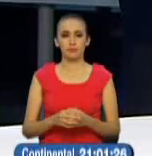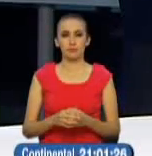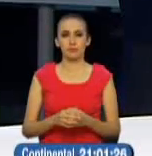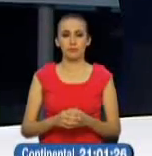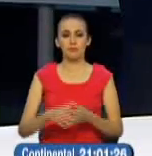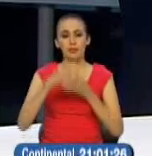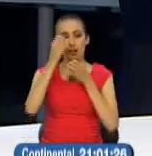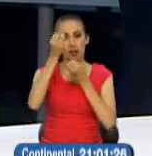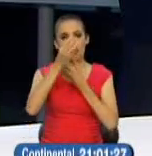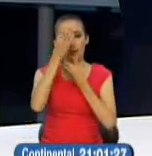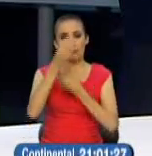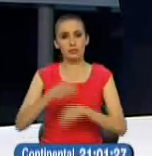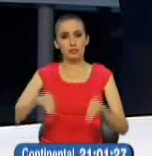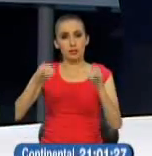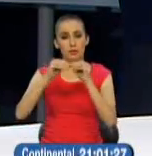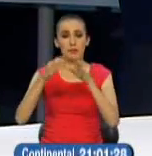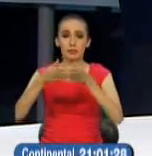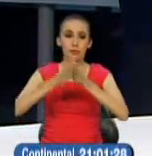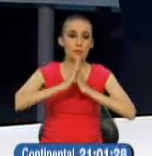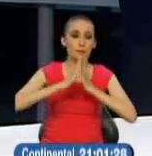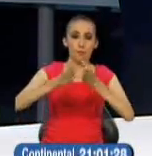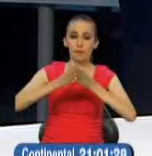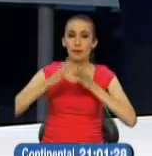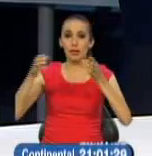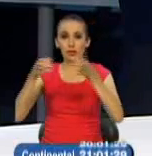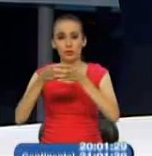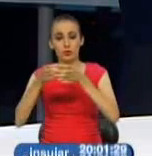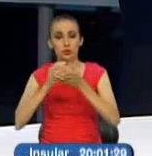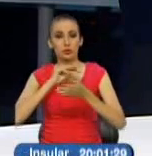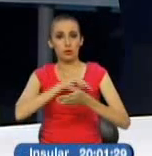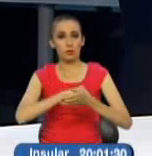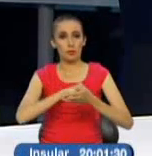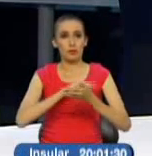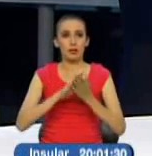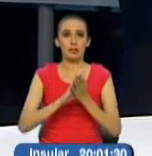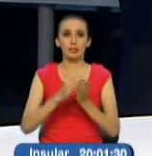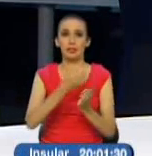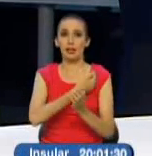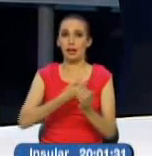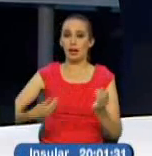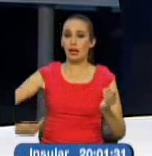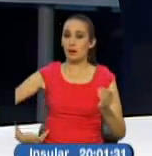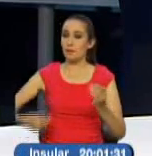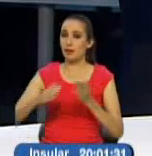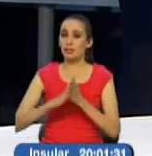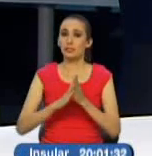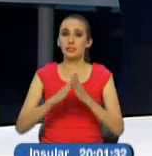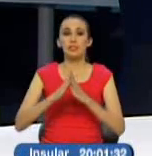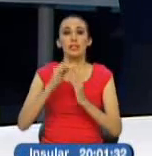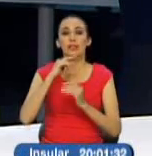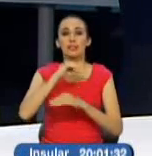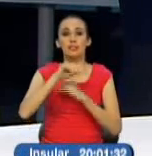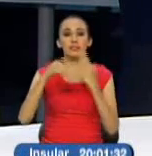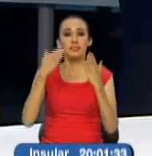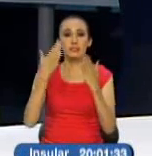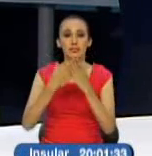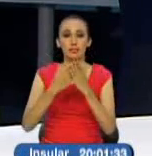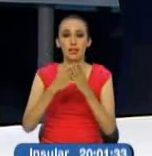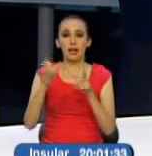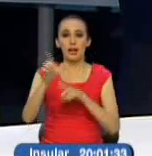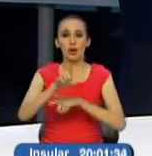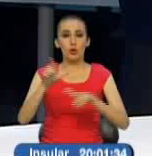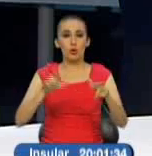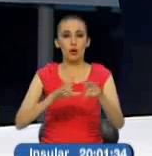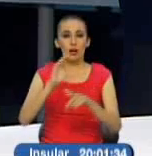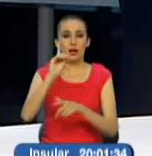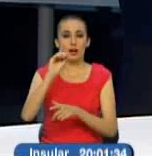La información en detalle: tras un pedido de la Asociación de Municipalidades del Ecuador a la Presidencia de la República, en el Cantón Daule se realizó la primera reunión